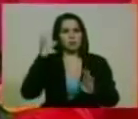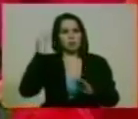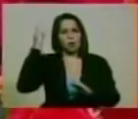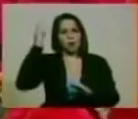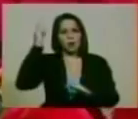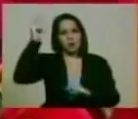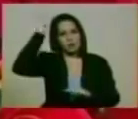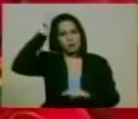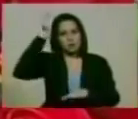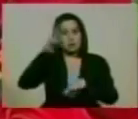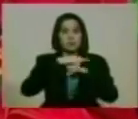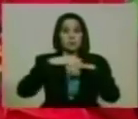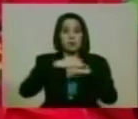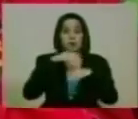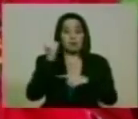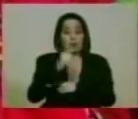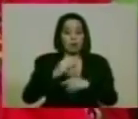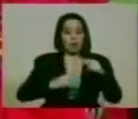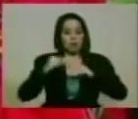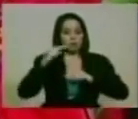compañeras, construir